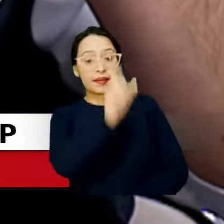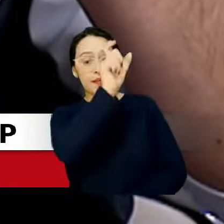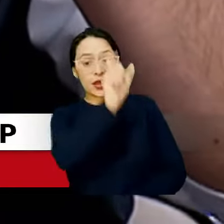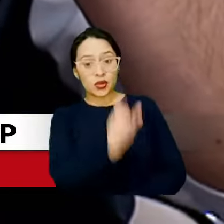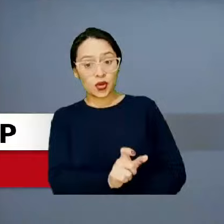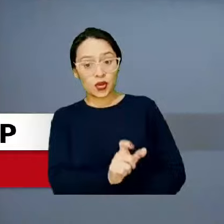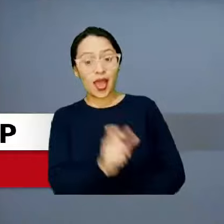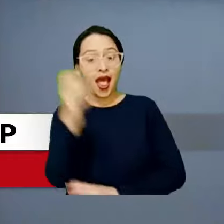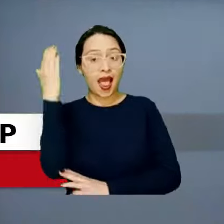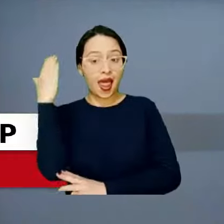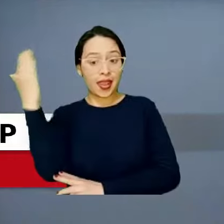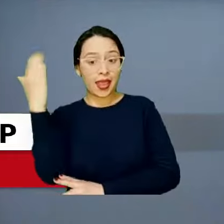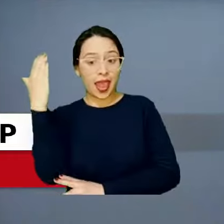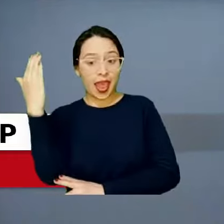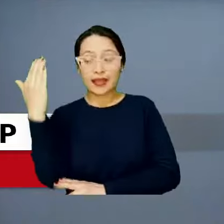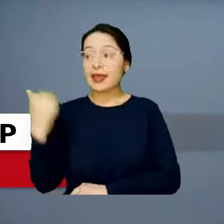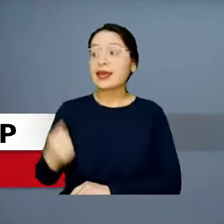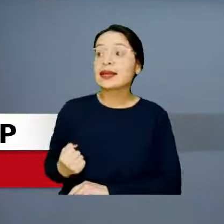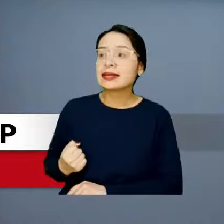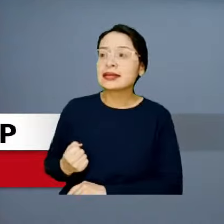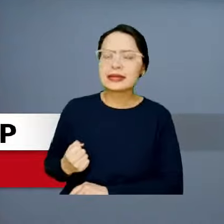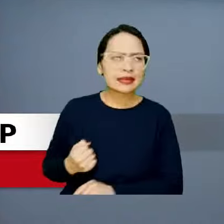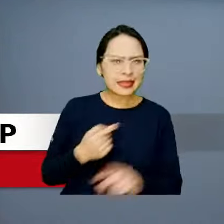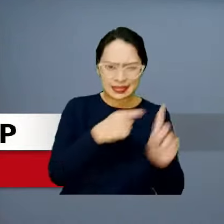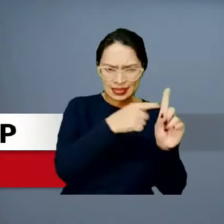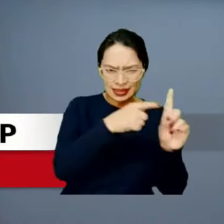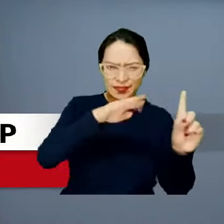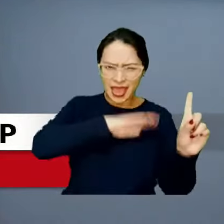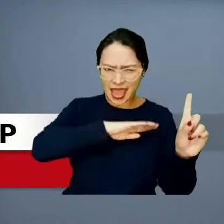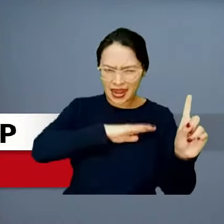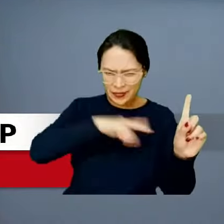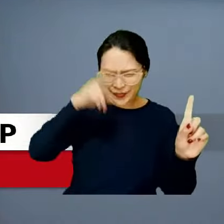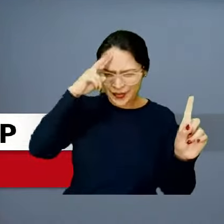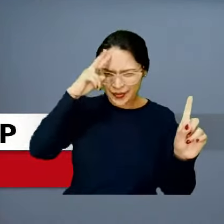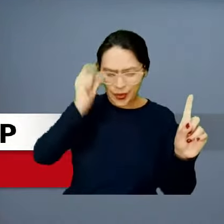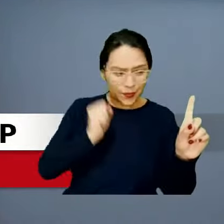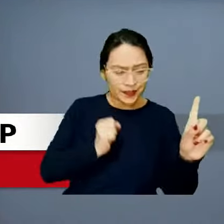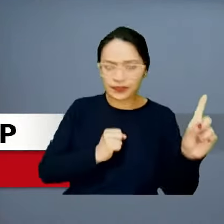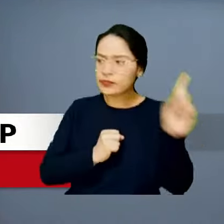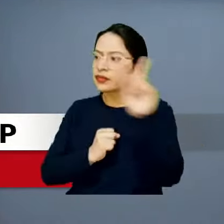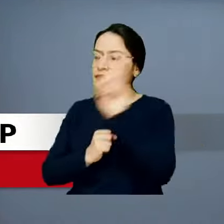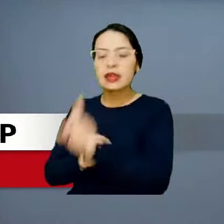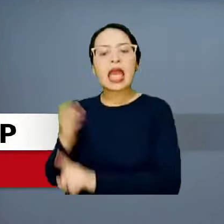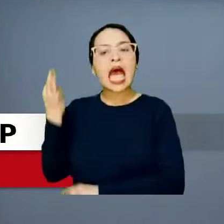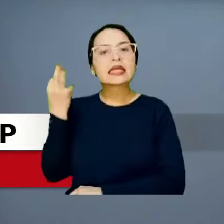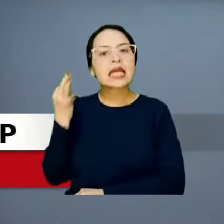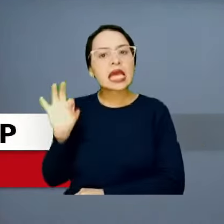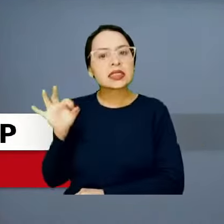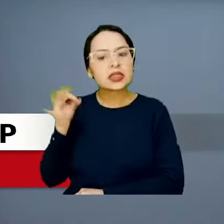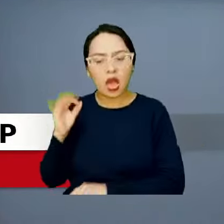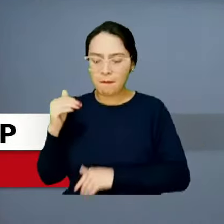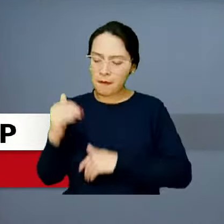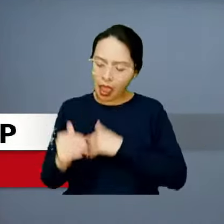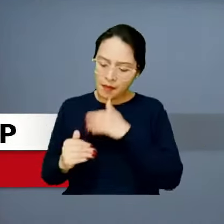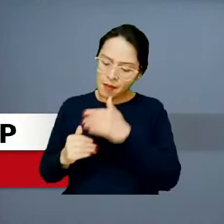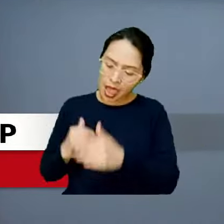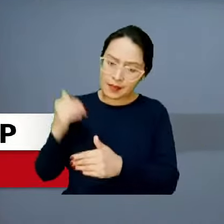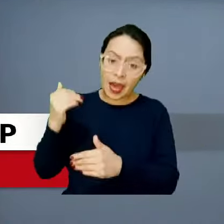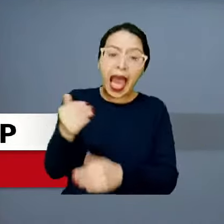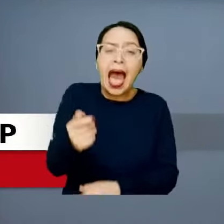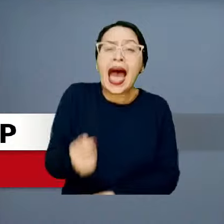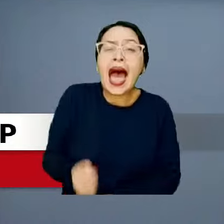Zamora, el señor ahora presunto delincuente, ¿no? Aquí están 19 procesos. Y sabe que estaba a punto de ganar uno,